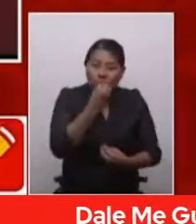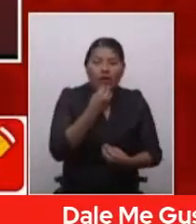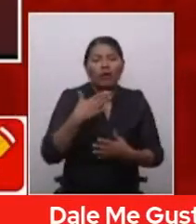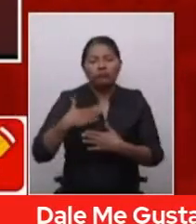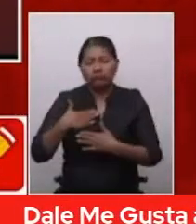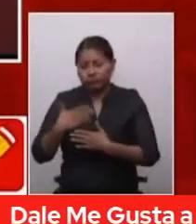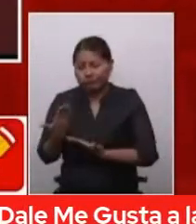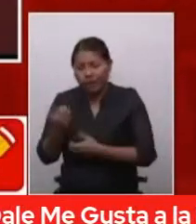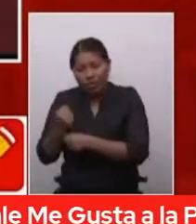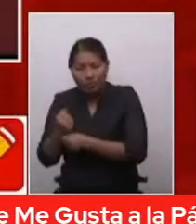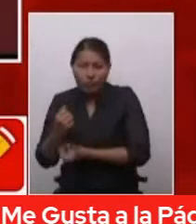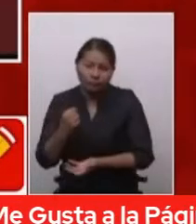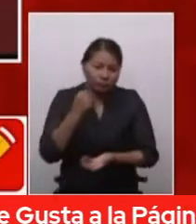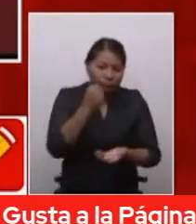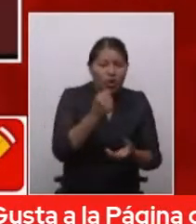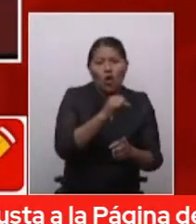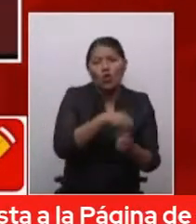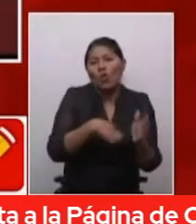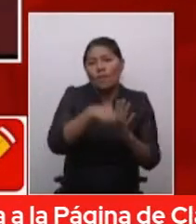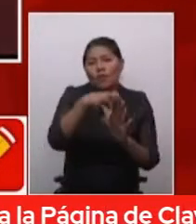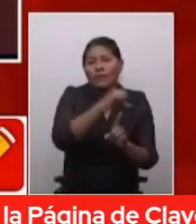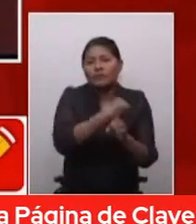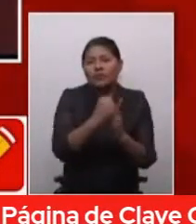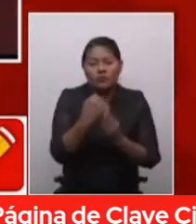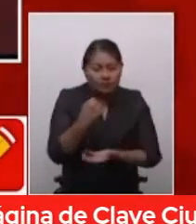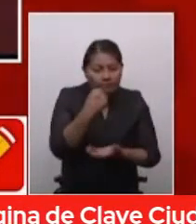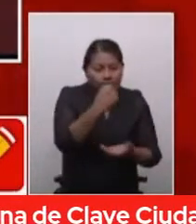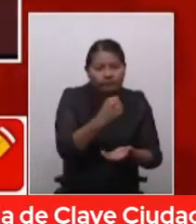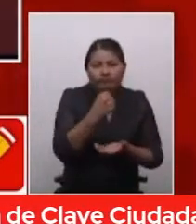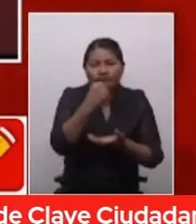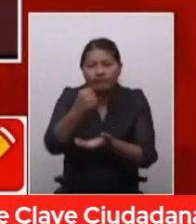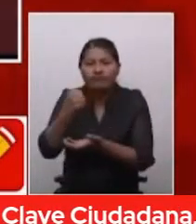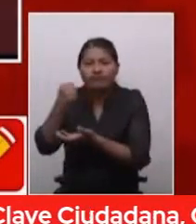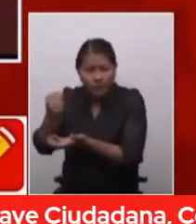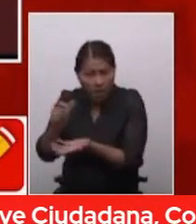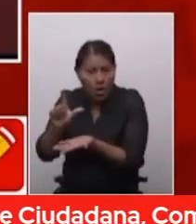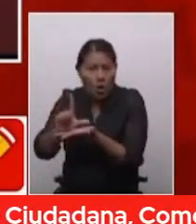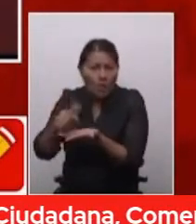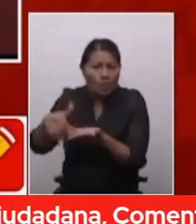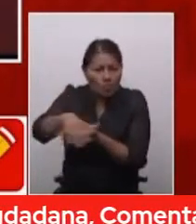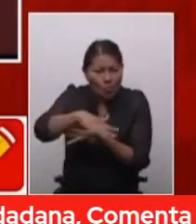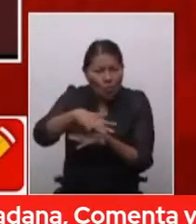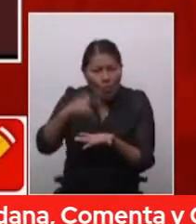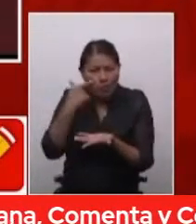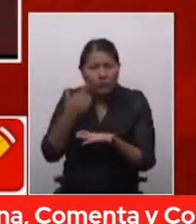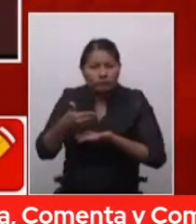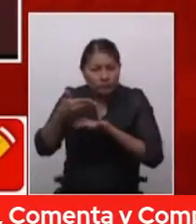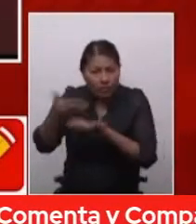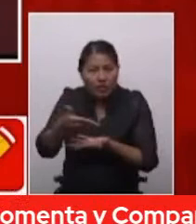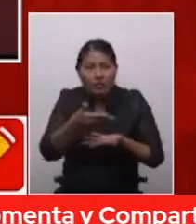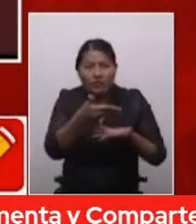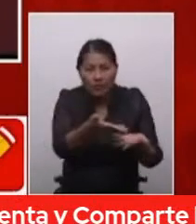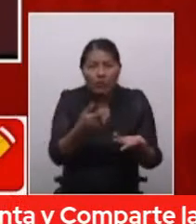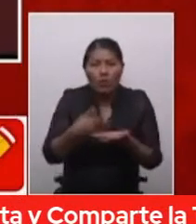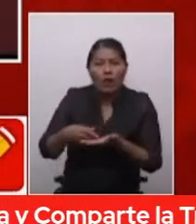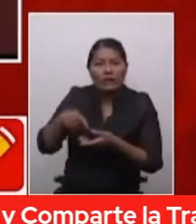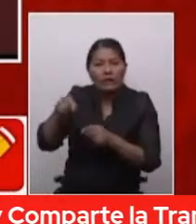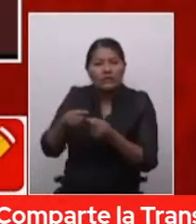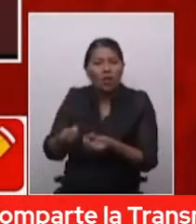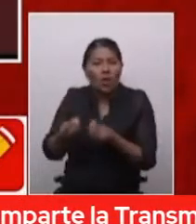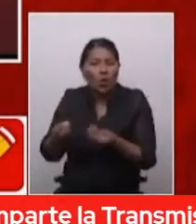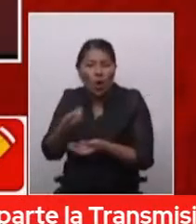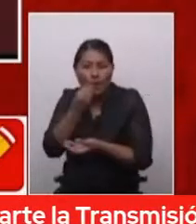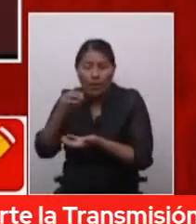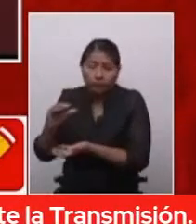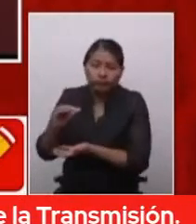mejorar los programas sociales que tiene la Municipalidad de Lima, incluidas las ollas comunes, brindándoles también los insumos que necesitan.